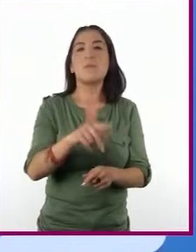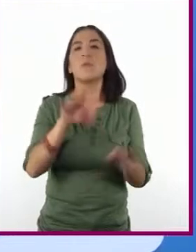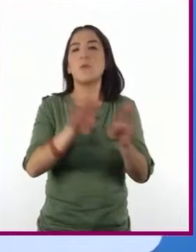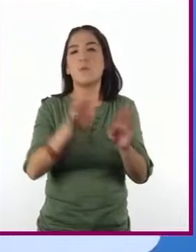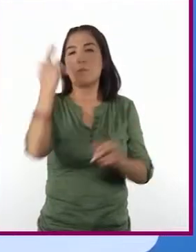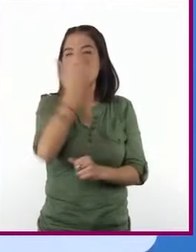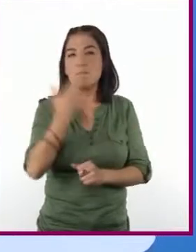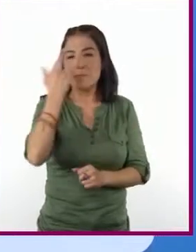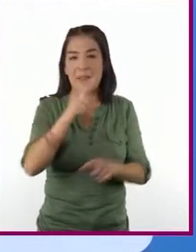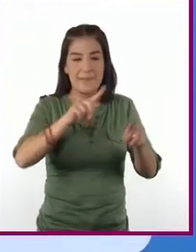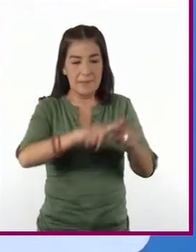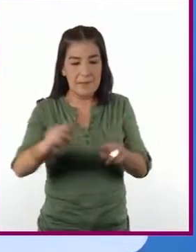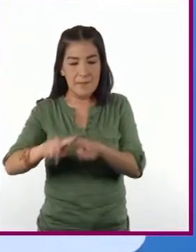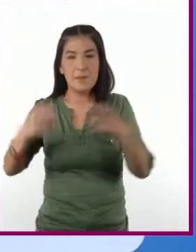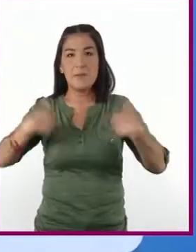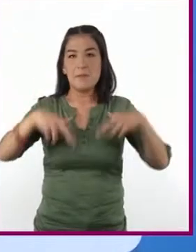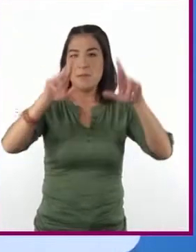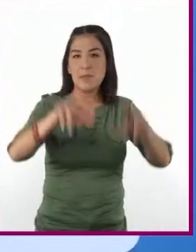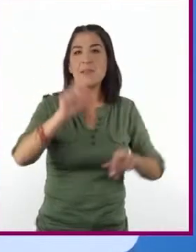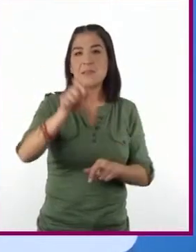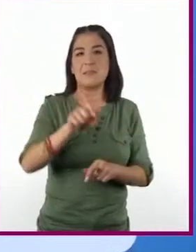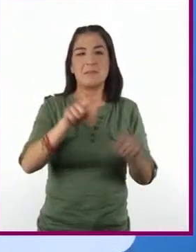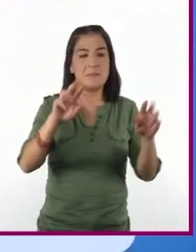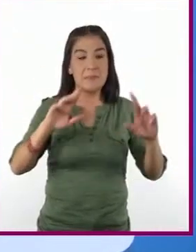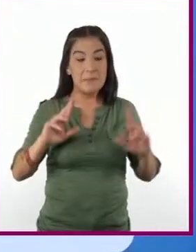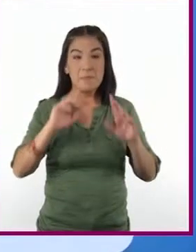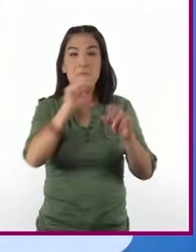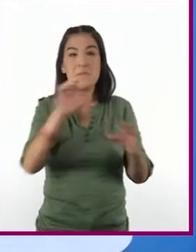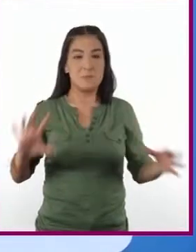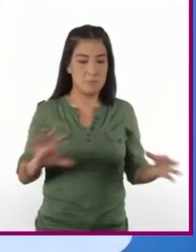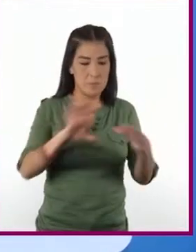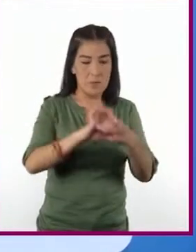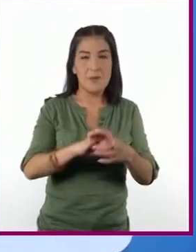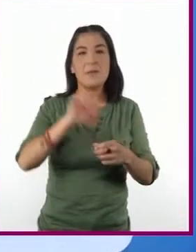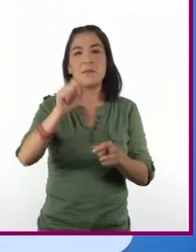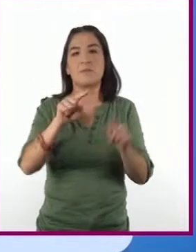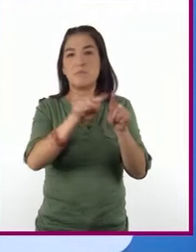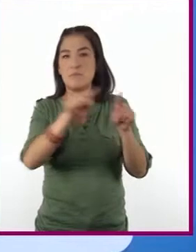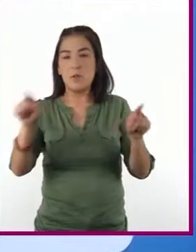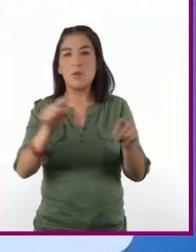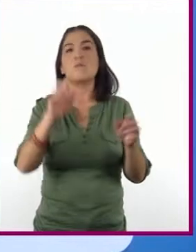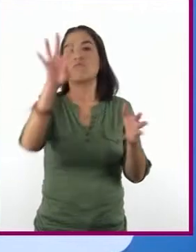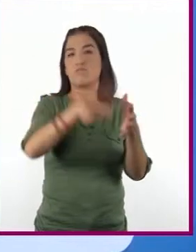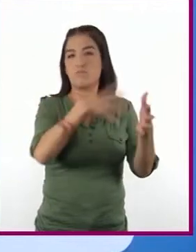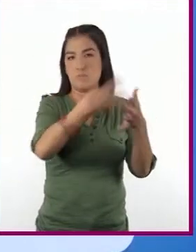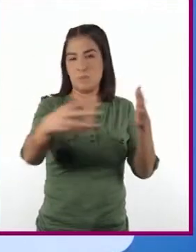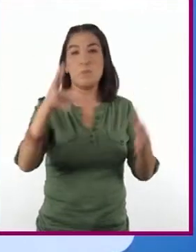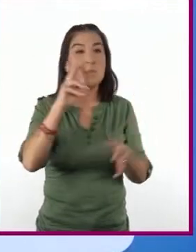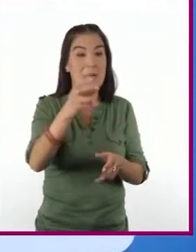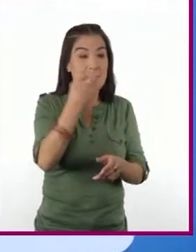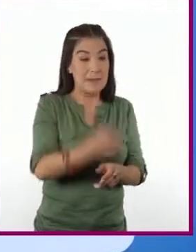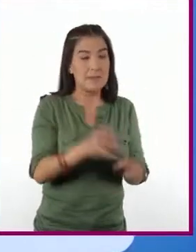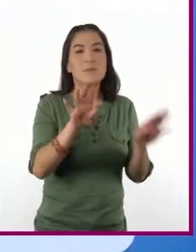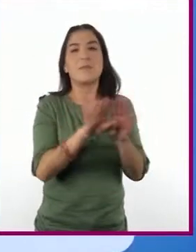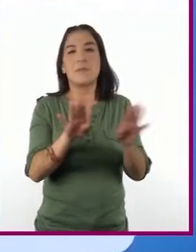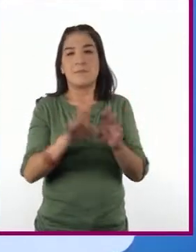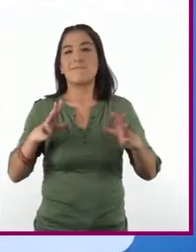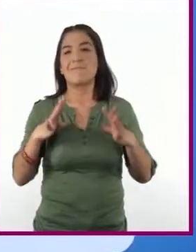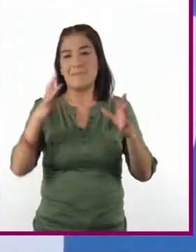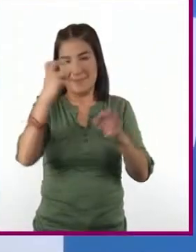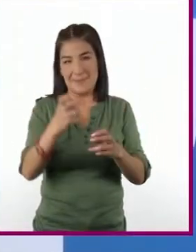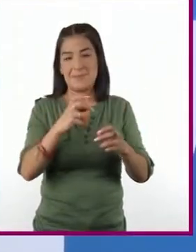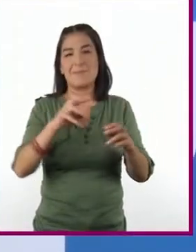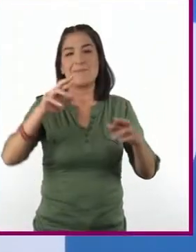diferentes representaciones de una relación lineal, partiendo de su representación tabular, para encontrar su gráfica y su expresión